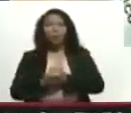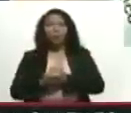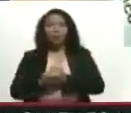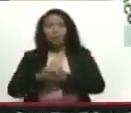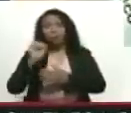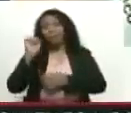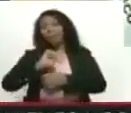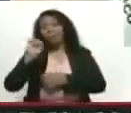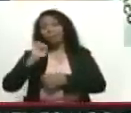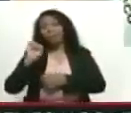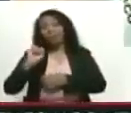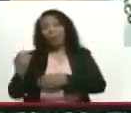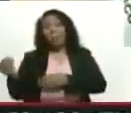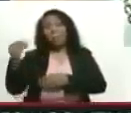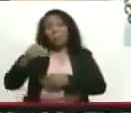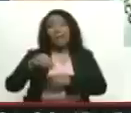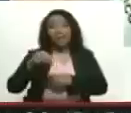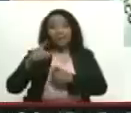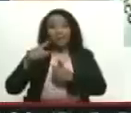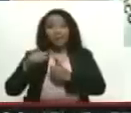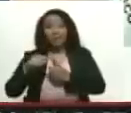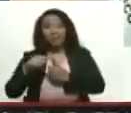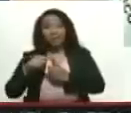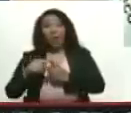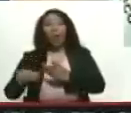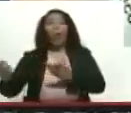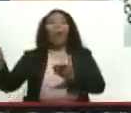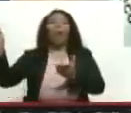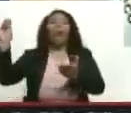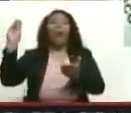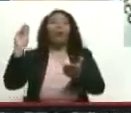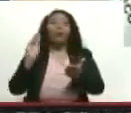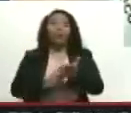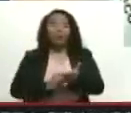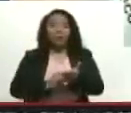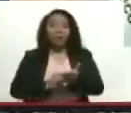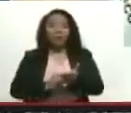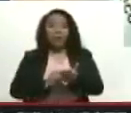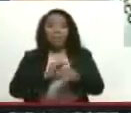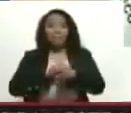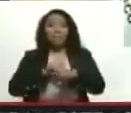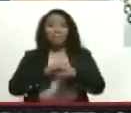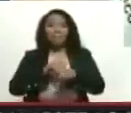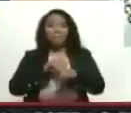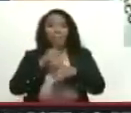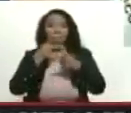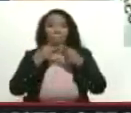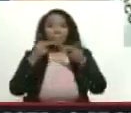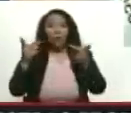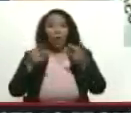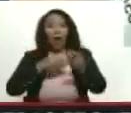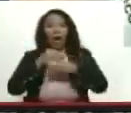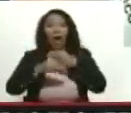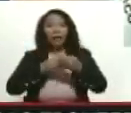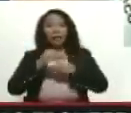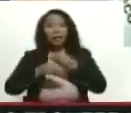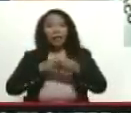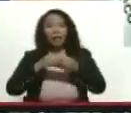Obviamente que adicional a esto, nuevamente el Ministerio Público está haciendo los trámites